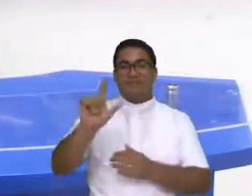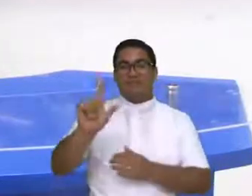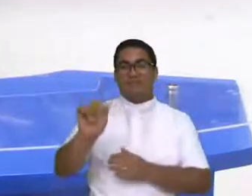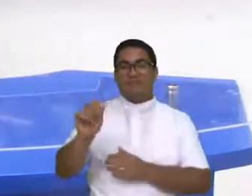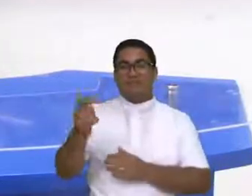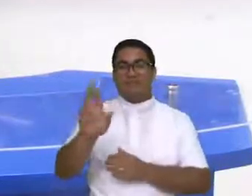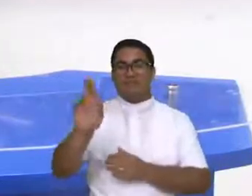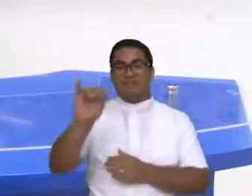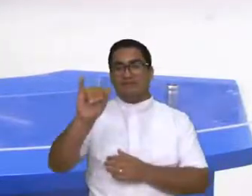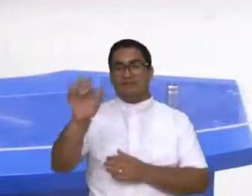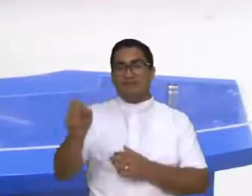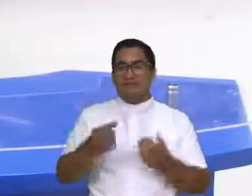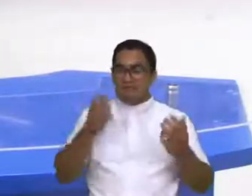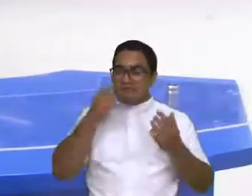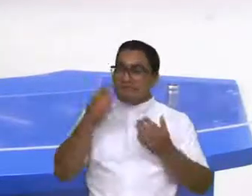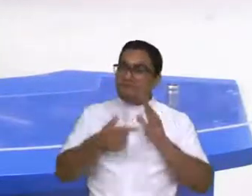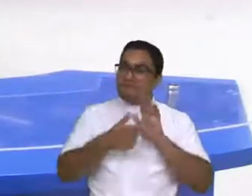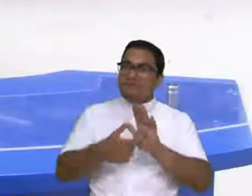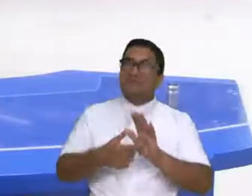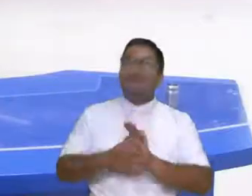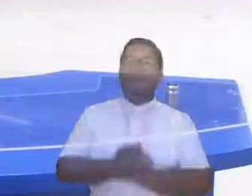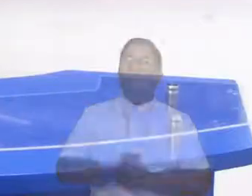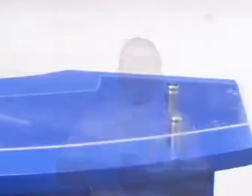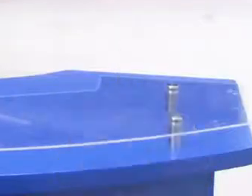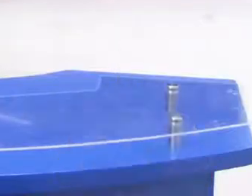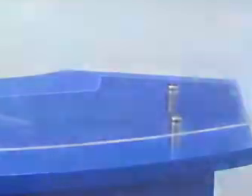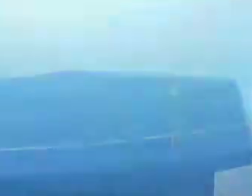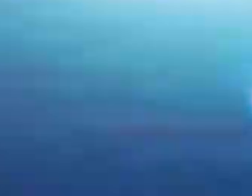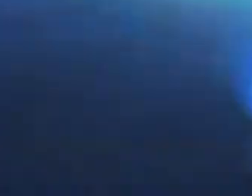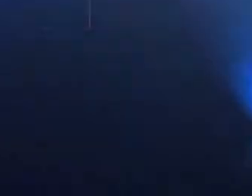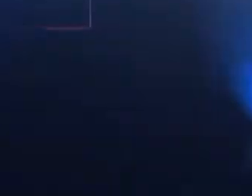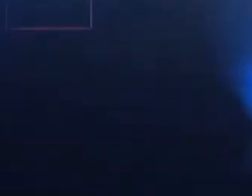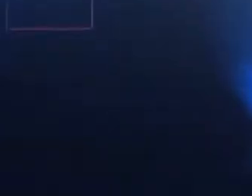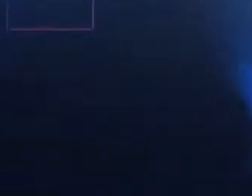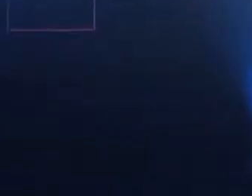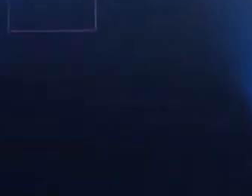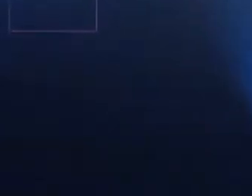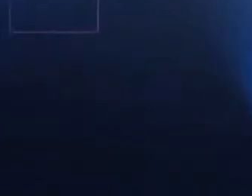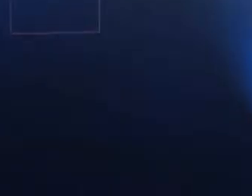Altagracia. Veamos los detalles en el siguiente reporte.